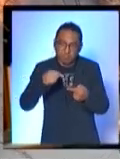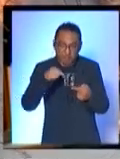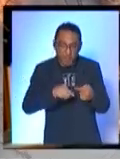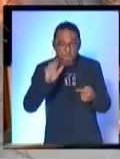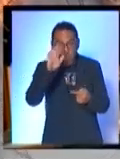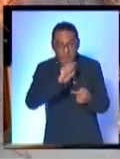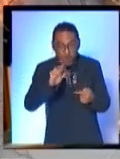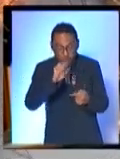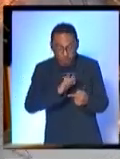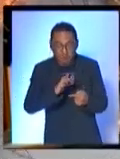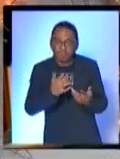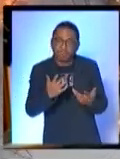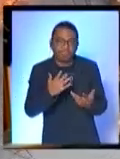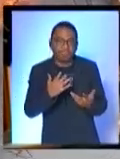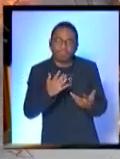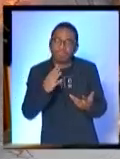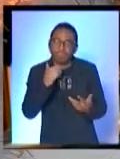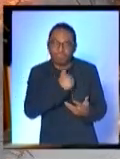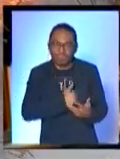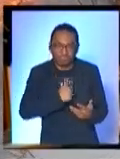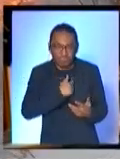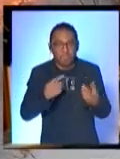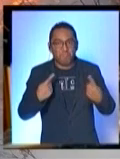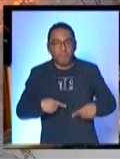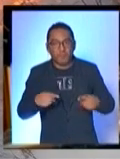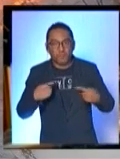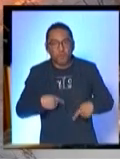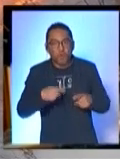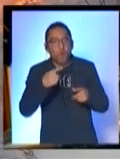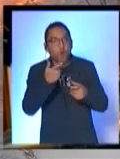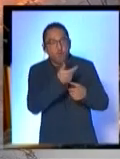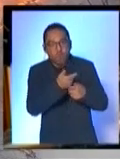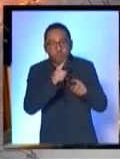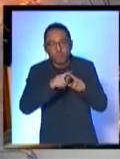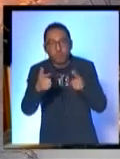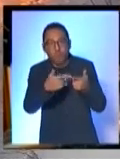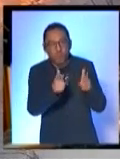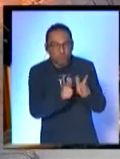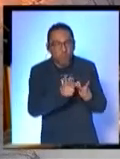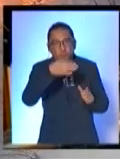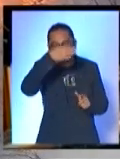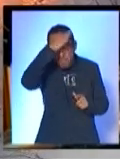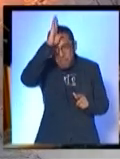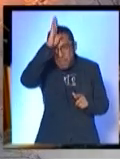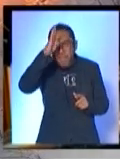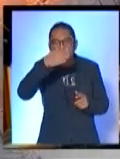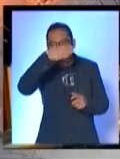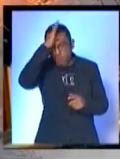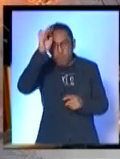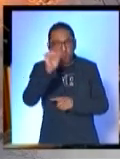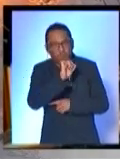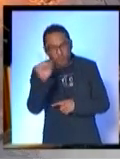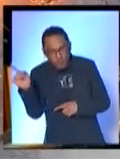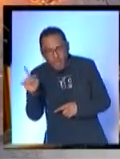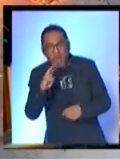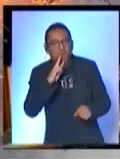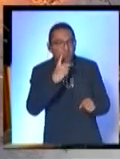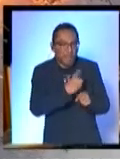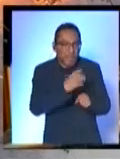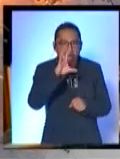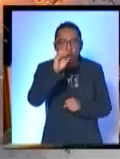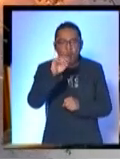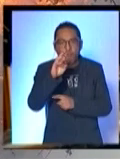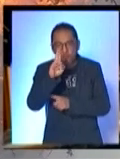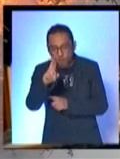este miércoles, pues lamentablemente brigadistas de diferentes corporaciones, bomberos voluntarios, bomberos profesionales, de la CONAFOR,